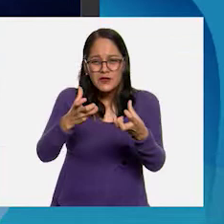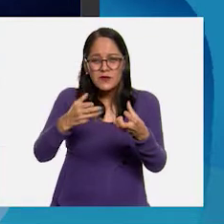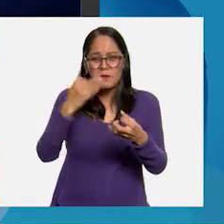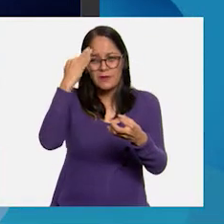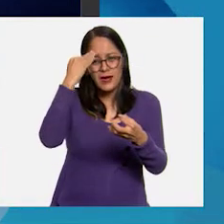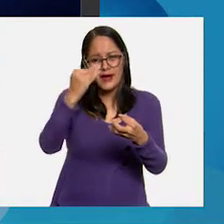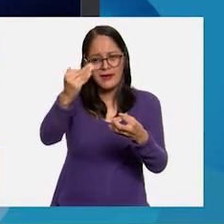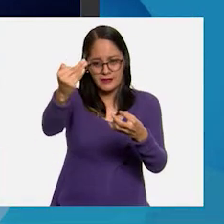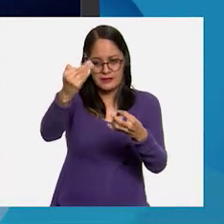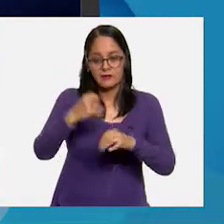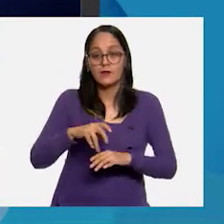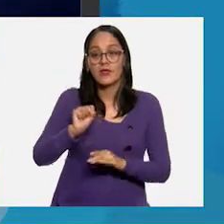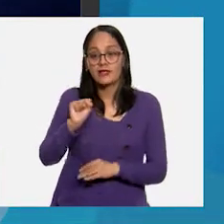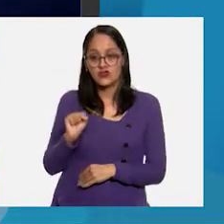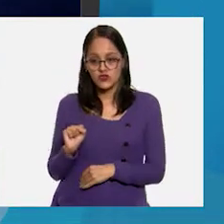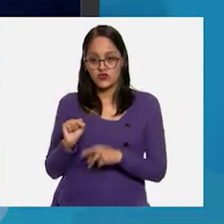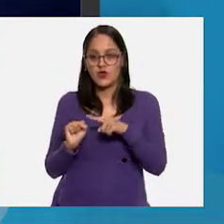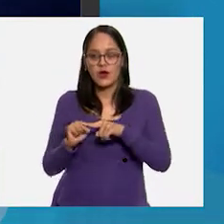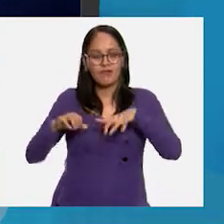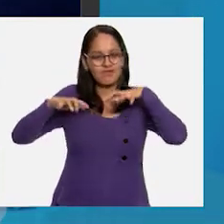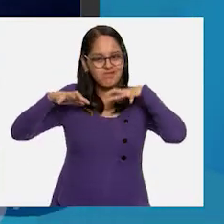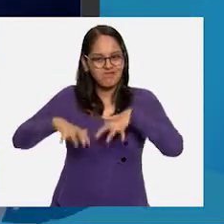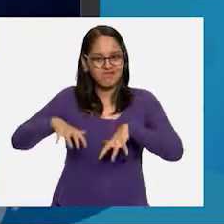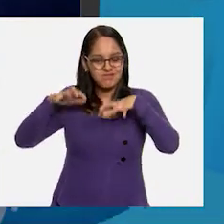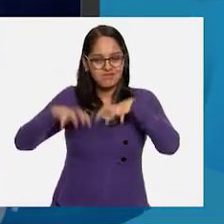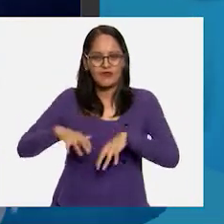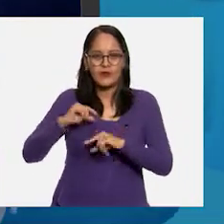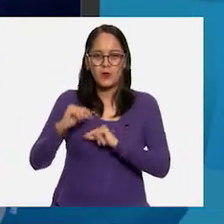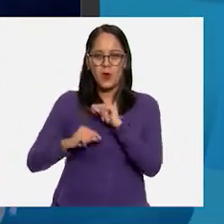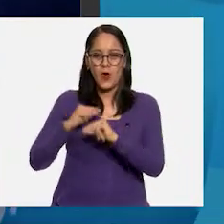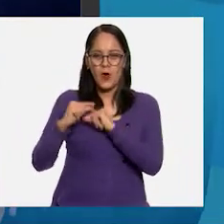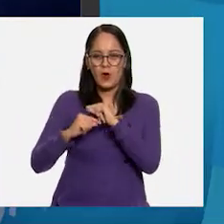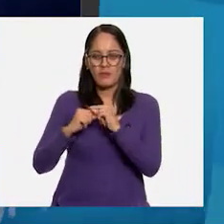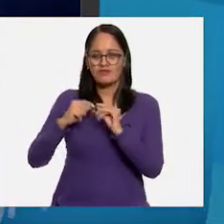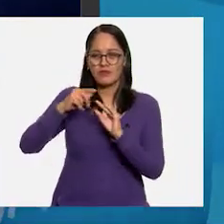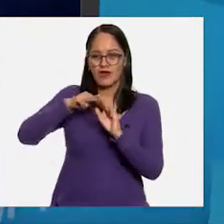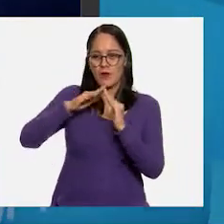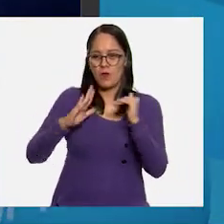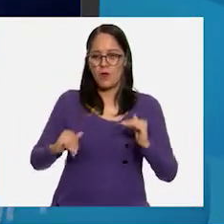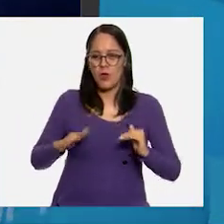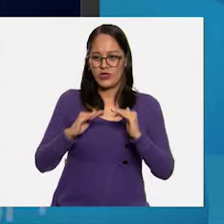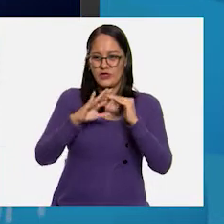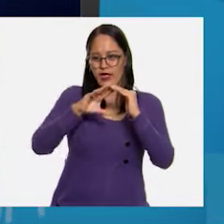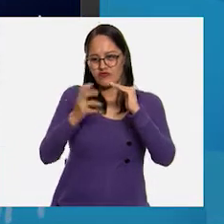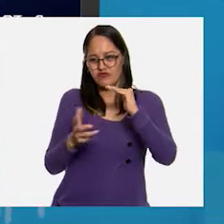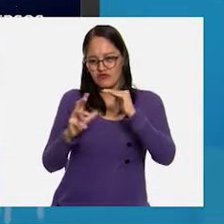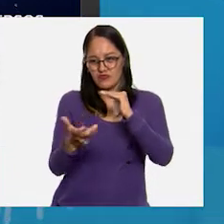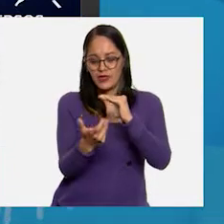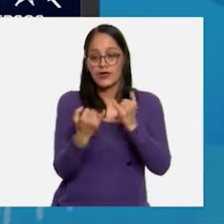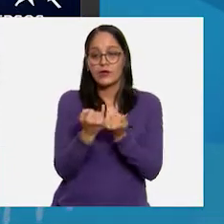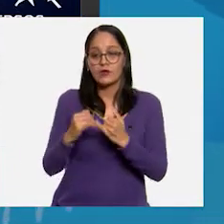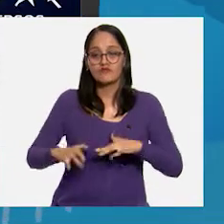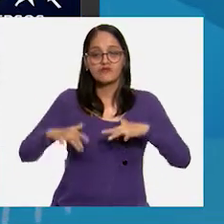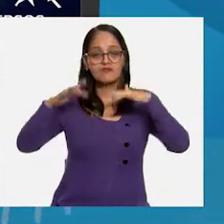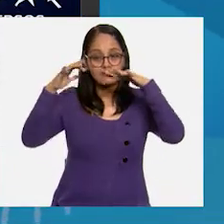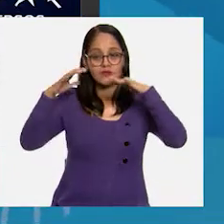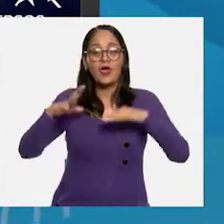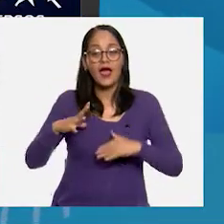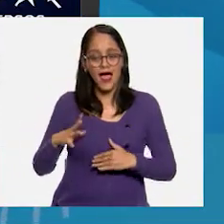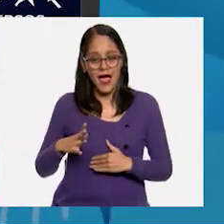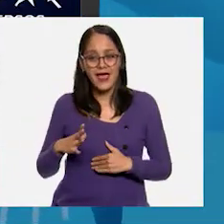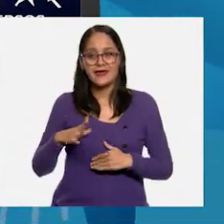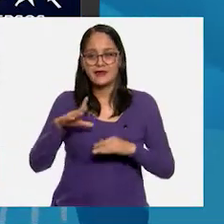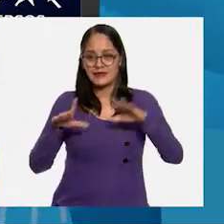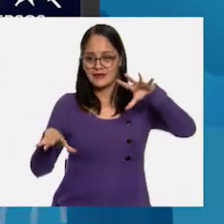prolongadas. Y la del sur, en donde las lluvias torrenciales pueden ocasionar deslaves e inundaciones. Posee muy diversos relieves con